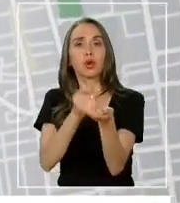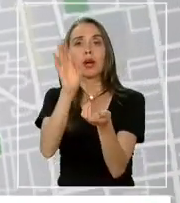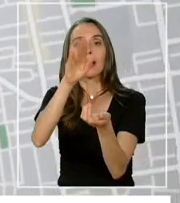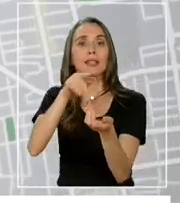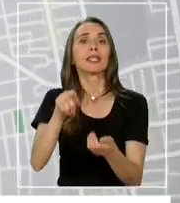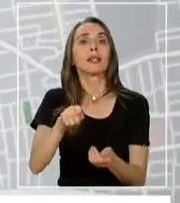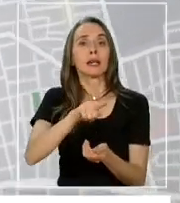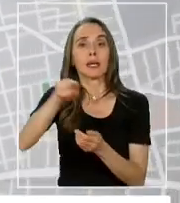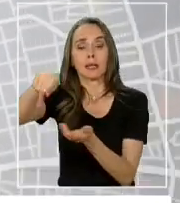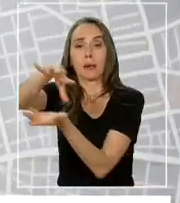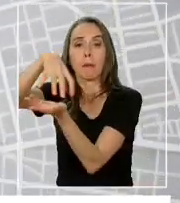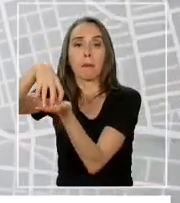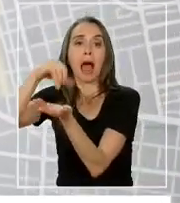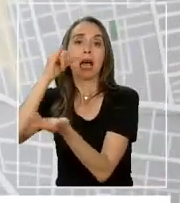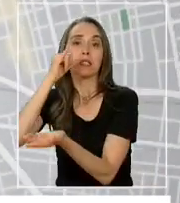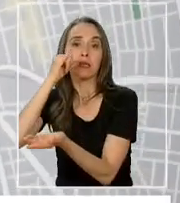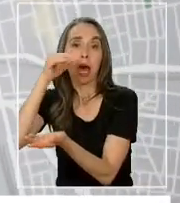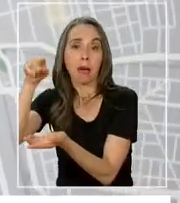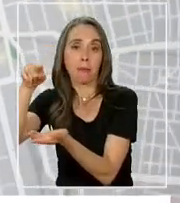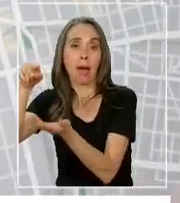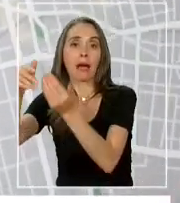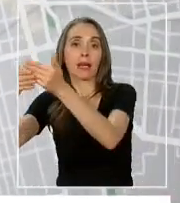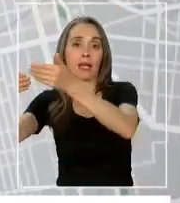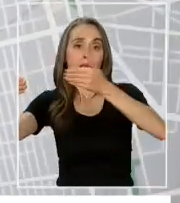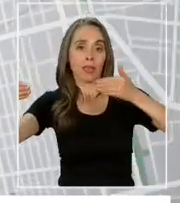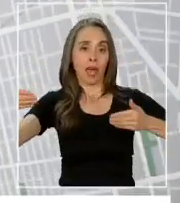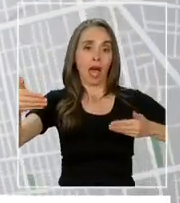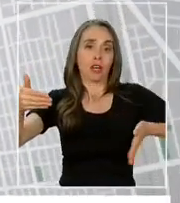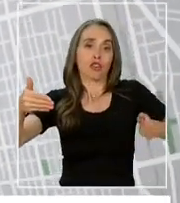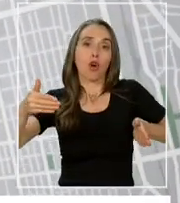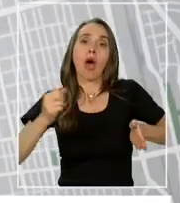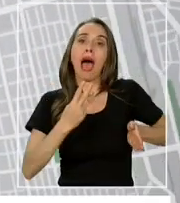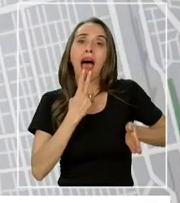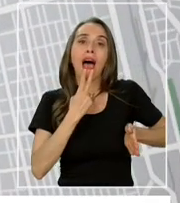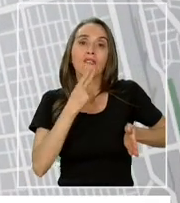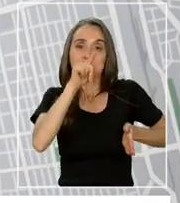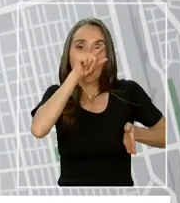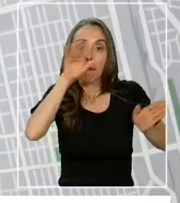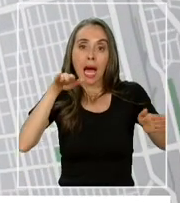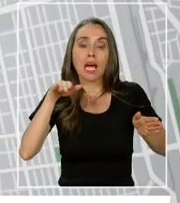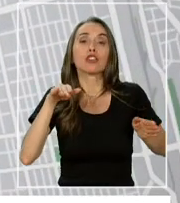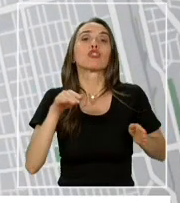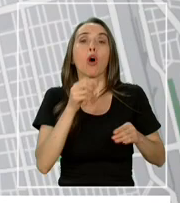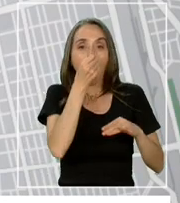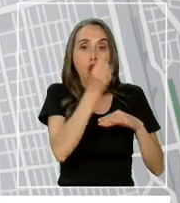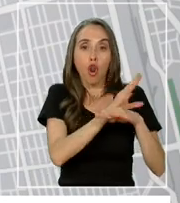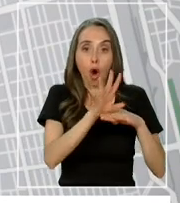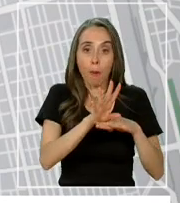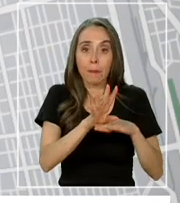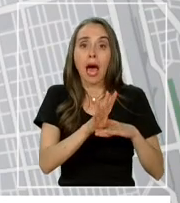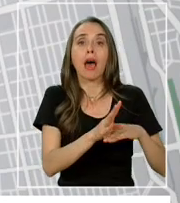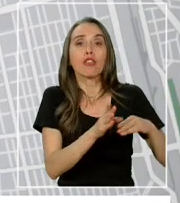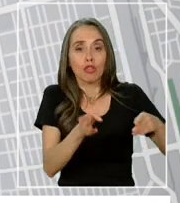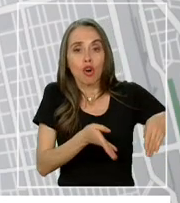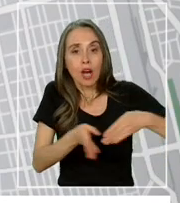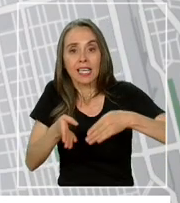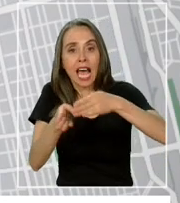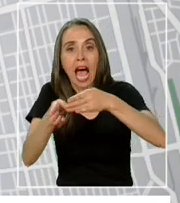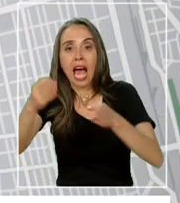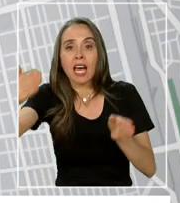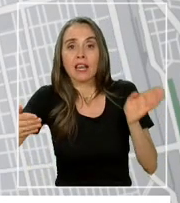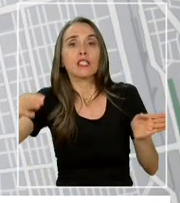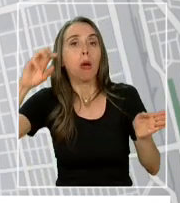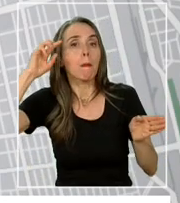Desde Plaza Baquedano hasta la avenida Pajaritos en Loprado, el proyecto Nueva Alameda Providencia pretende recuperar en 2 años